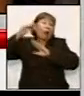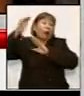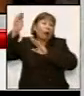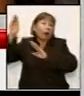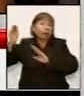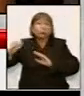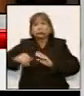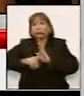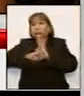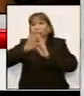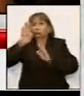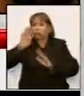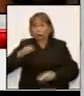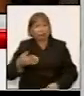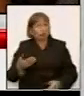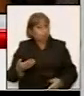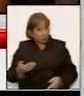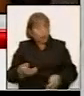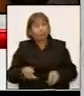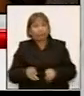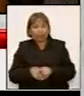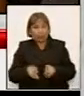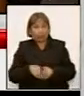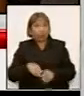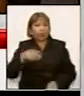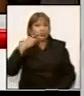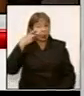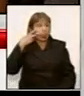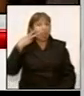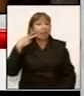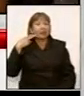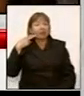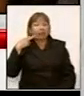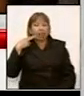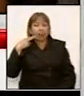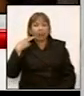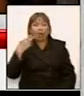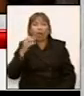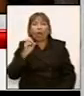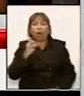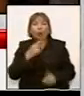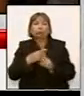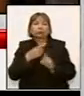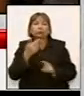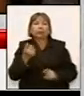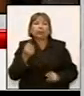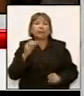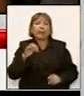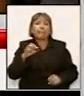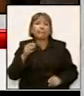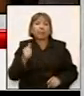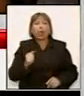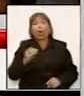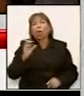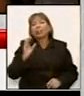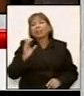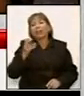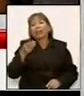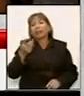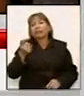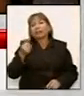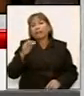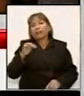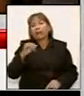mucha altura, pero también en la parte de la ceja de selva, ¿no? Estamos hablando de Oxapampa, de Chanchamayo, ¿no?